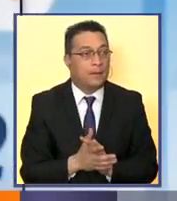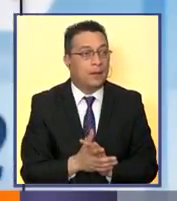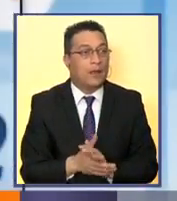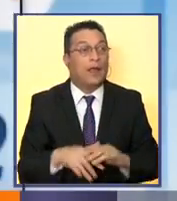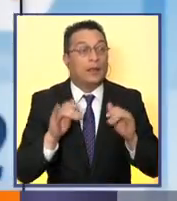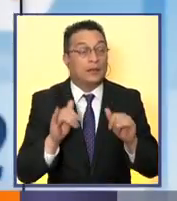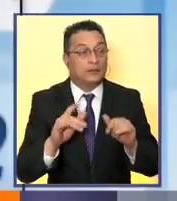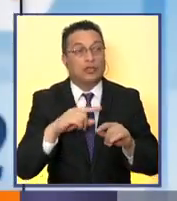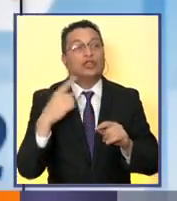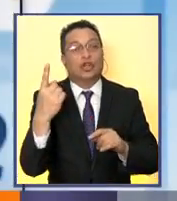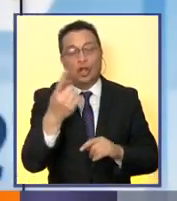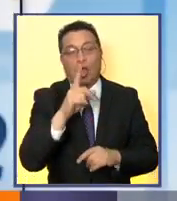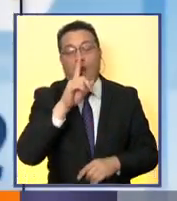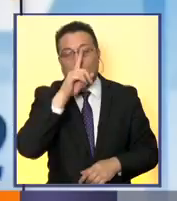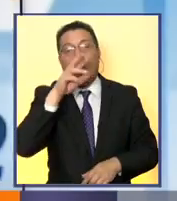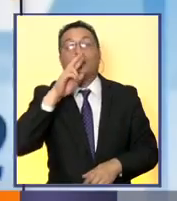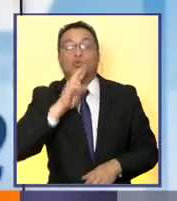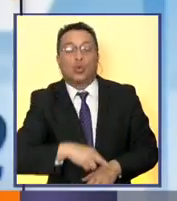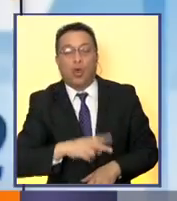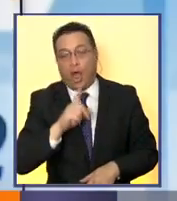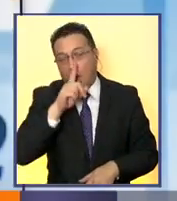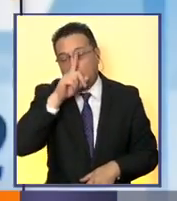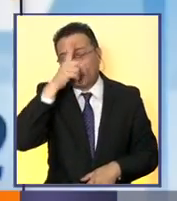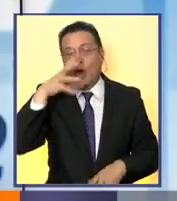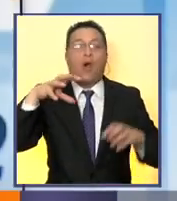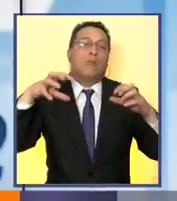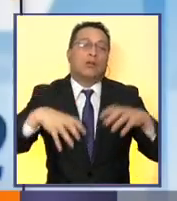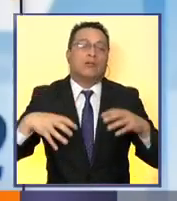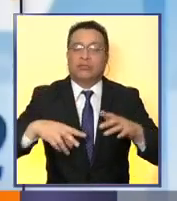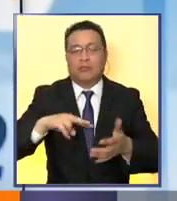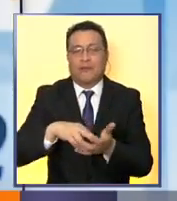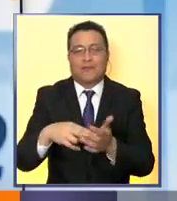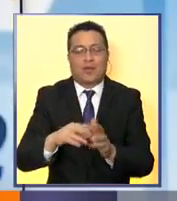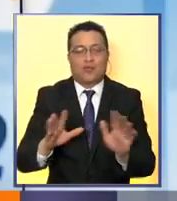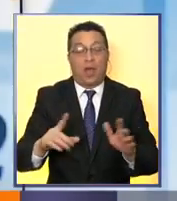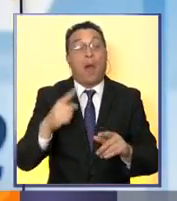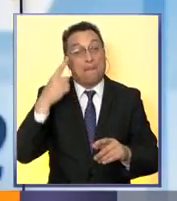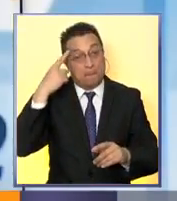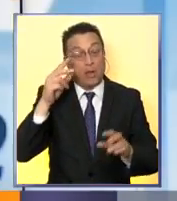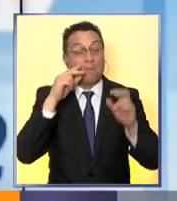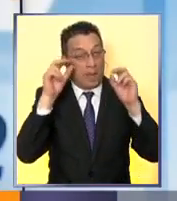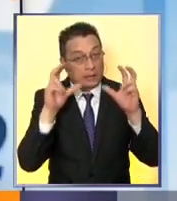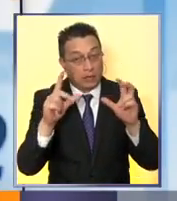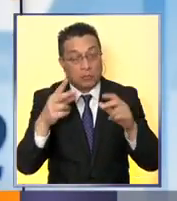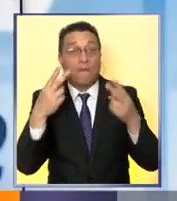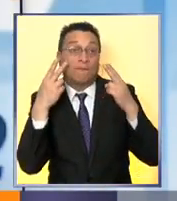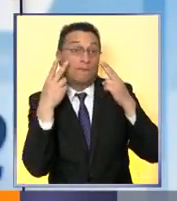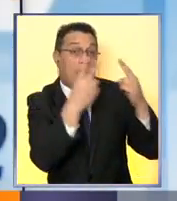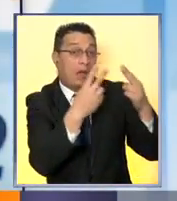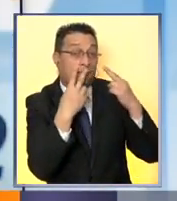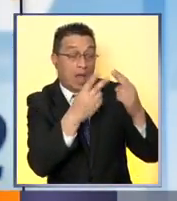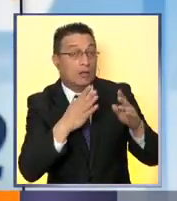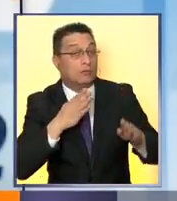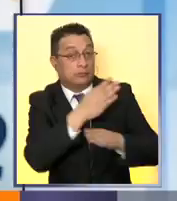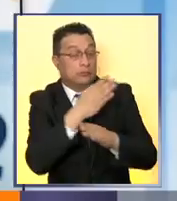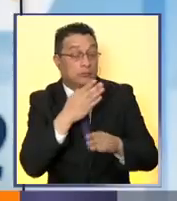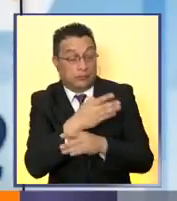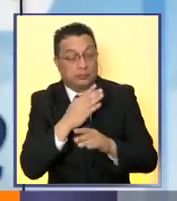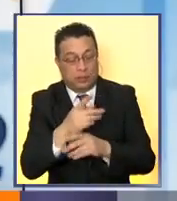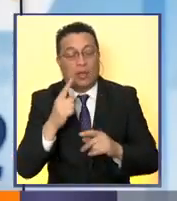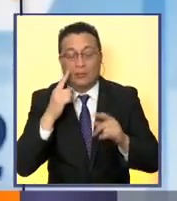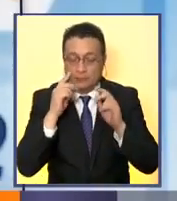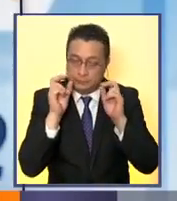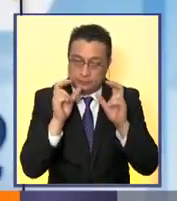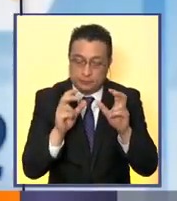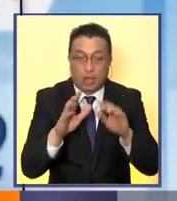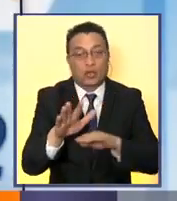completamente acostumbrados a la lluvia, no van a tener mayores inconvenientes, pero hay que siempre estar preparados para quienes van a viajar hacia ese sector, que lo hagan con